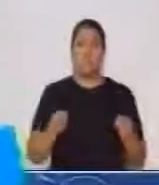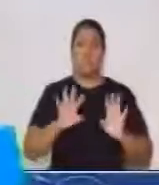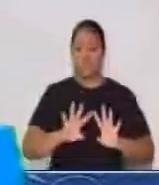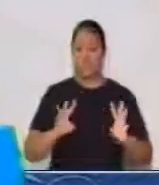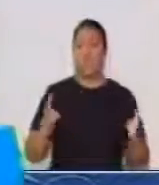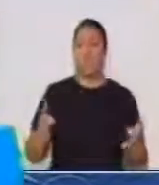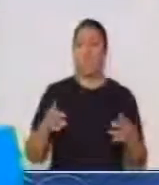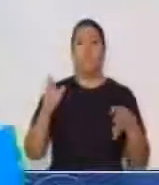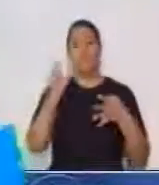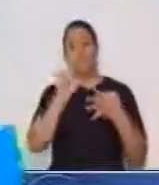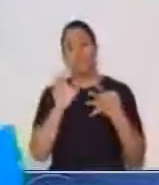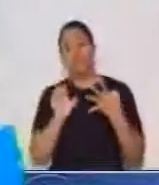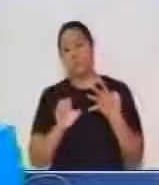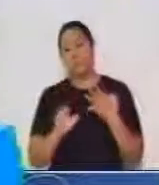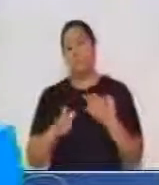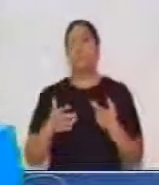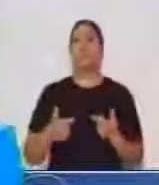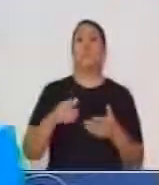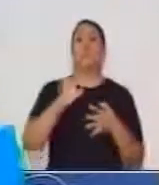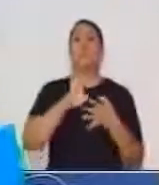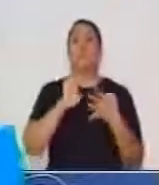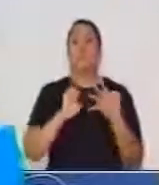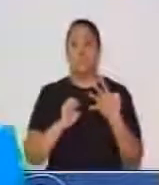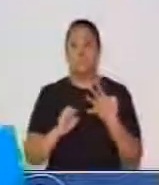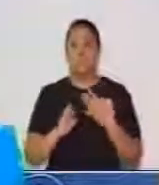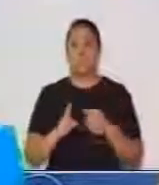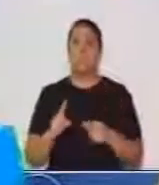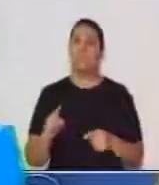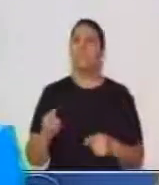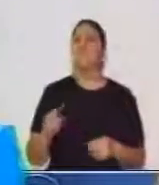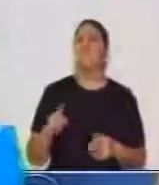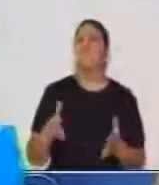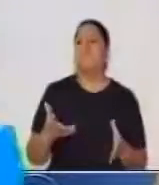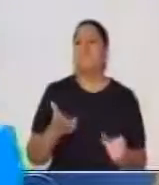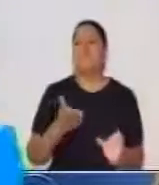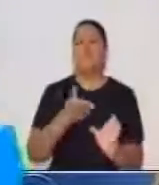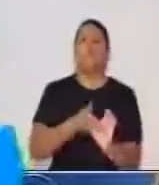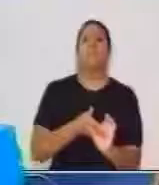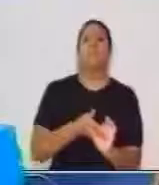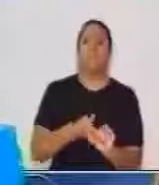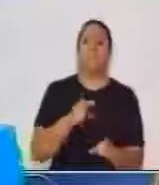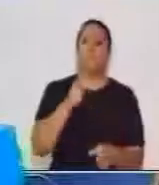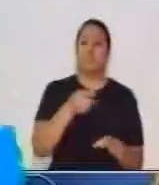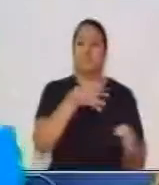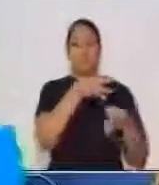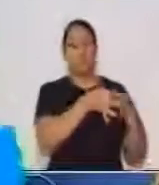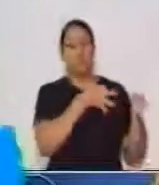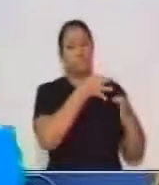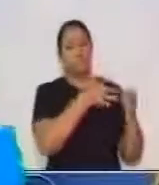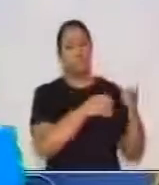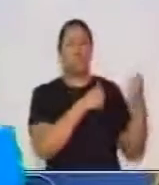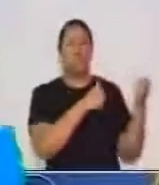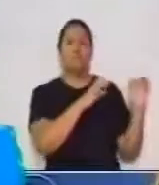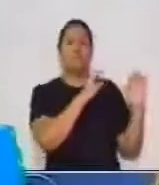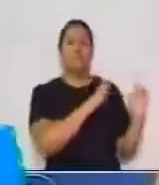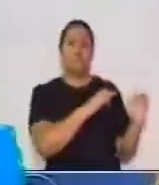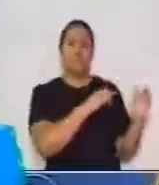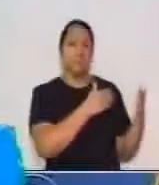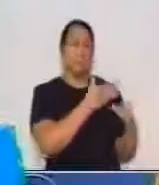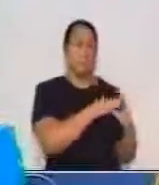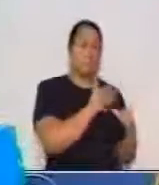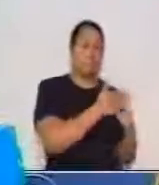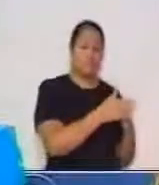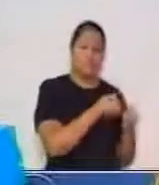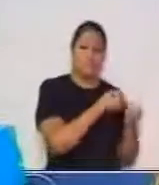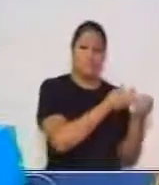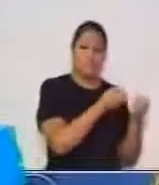sus características, sus elementos y quienes la conforman. Comparte tus conocimientos con quienes te acompañen